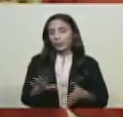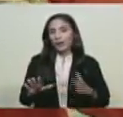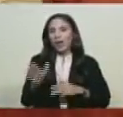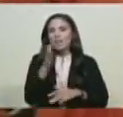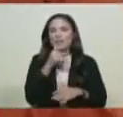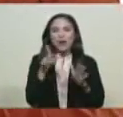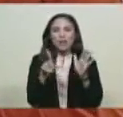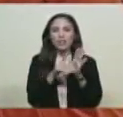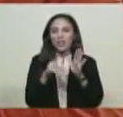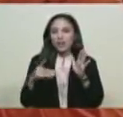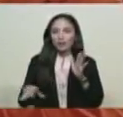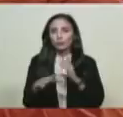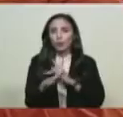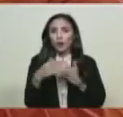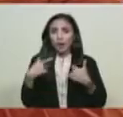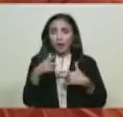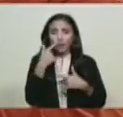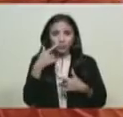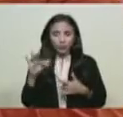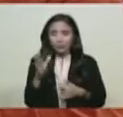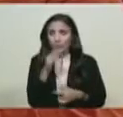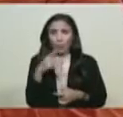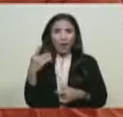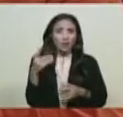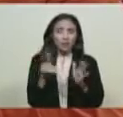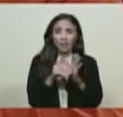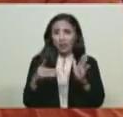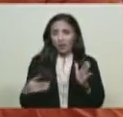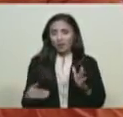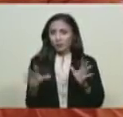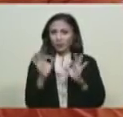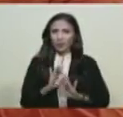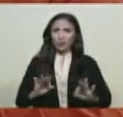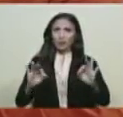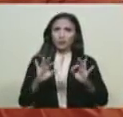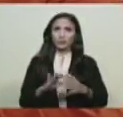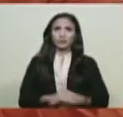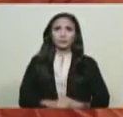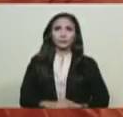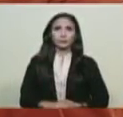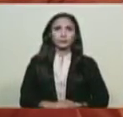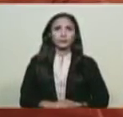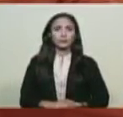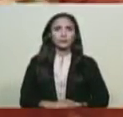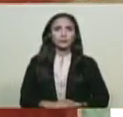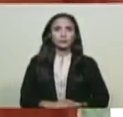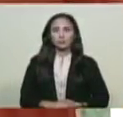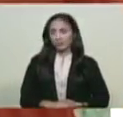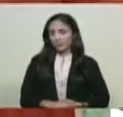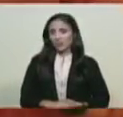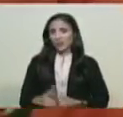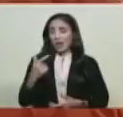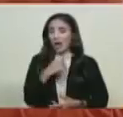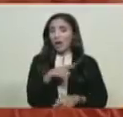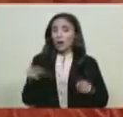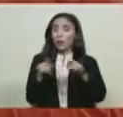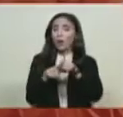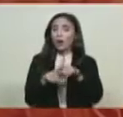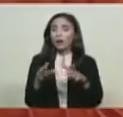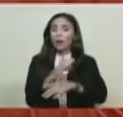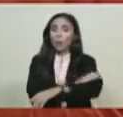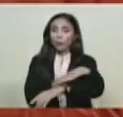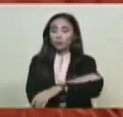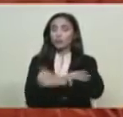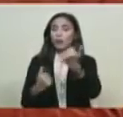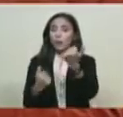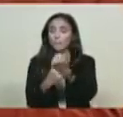sociales del pueblo de Francia. Dime con quién andas y te diré quién eres. Con esas juntas anda la derecha venezolana, con